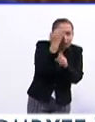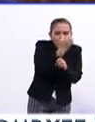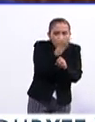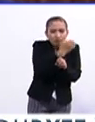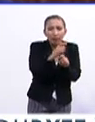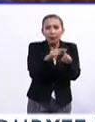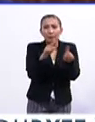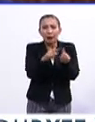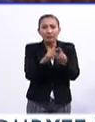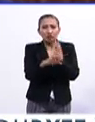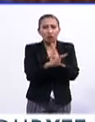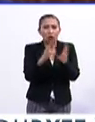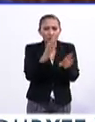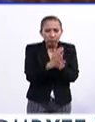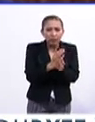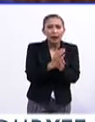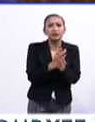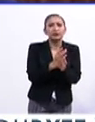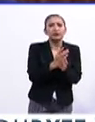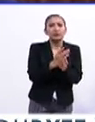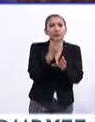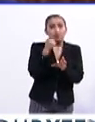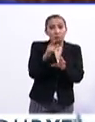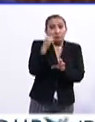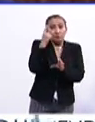en inflexión